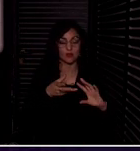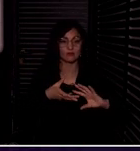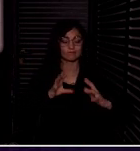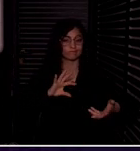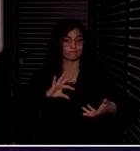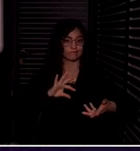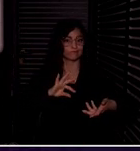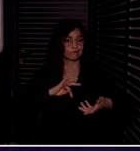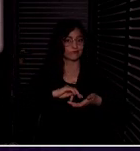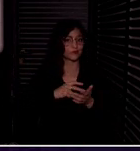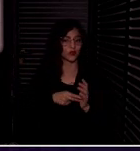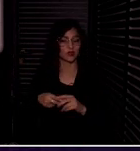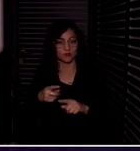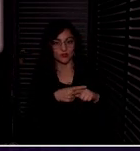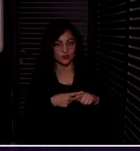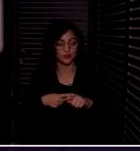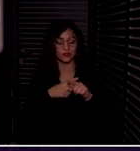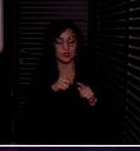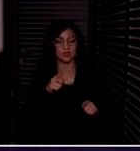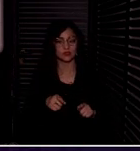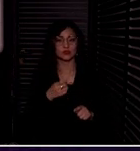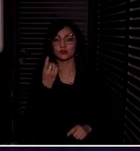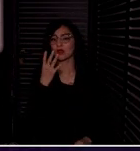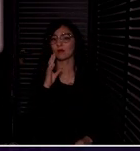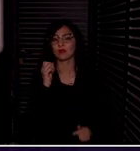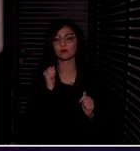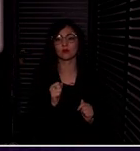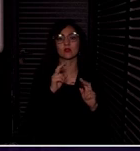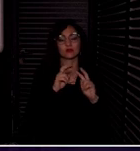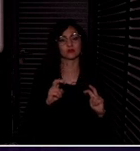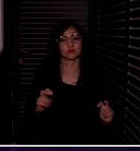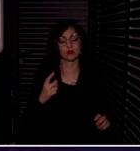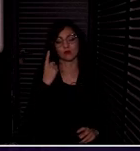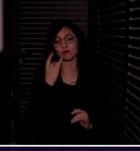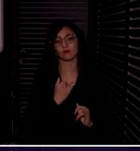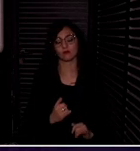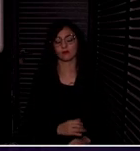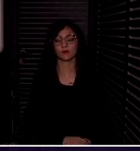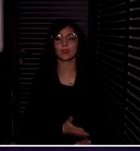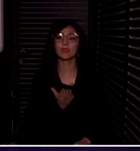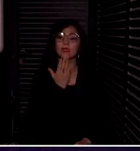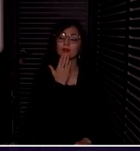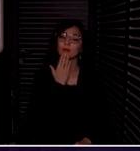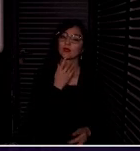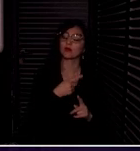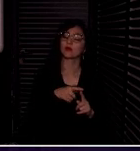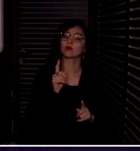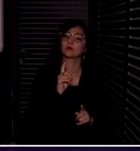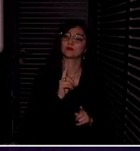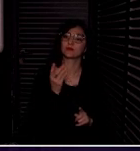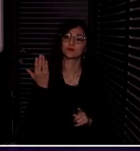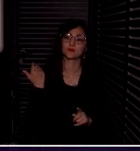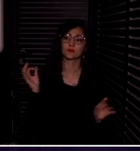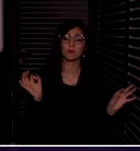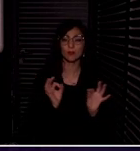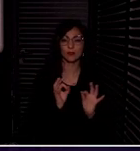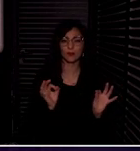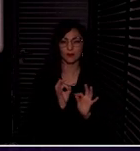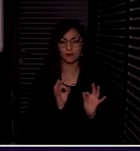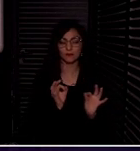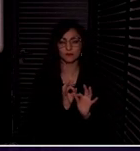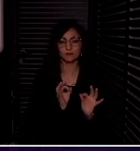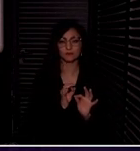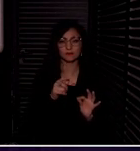es un elemento, evidentemente, que solo se puede resolver a este respecto. Y hablábamos antes de un elemento que recientemente se celebraba el